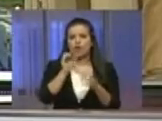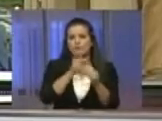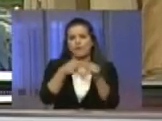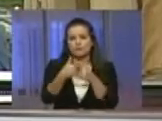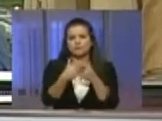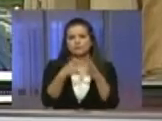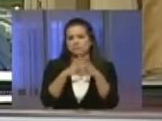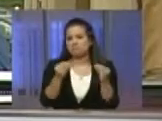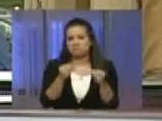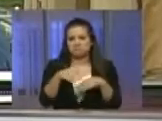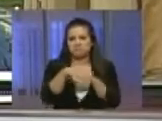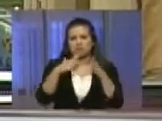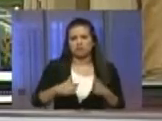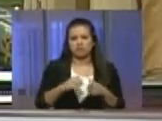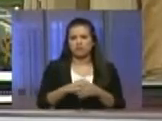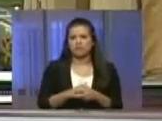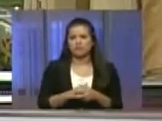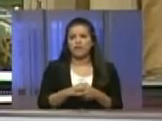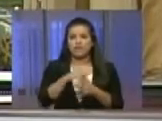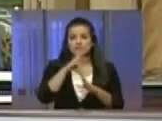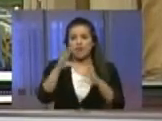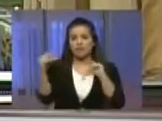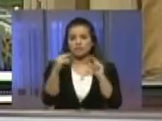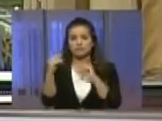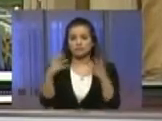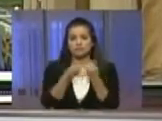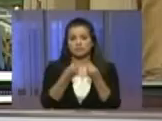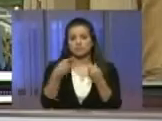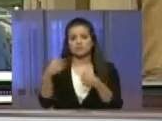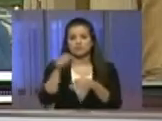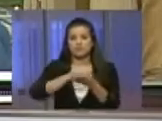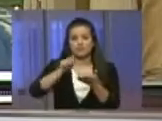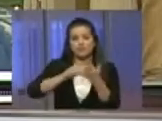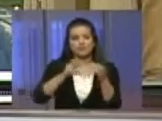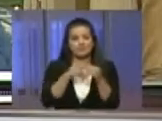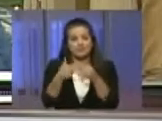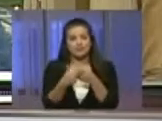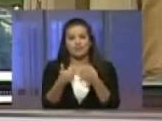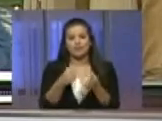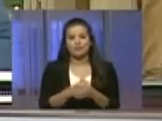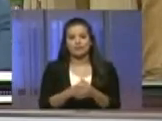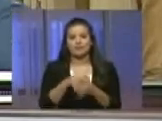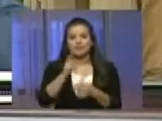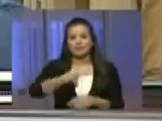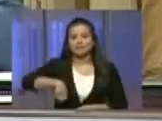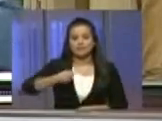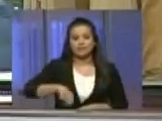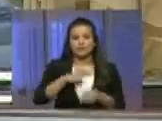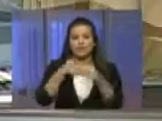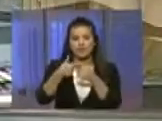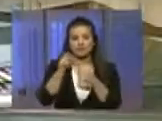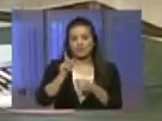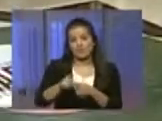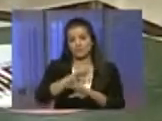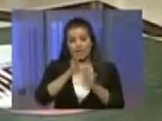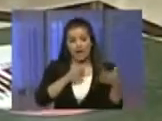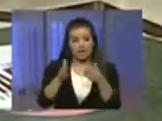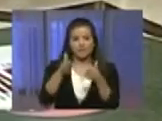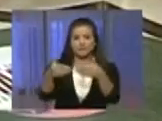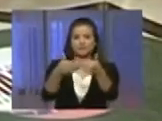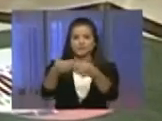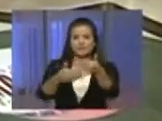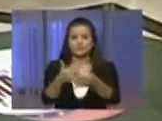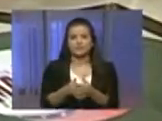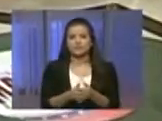nuestro ministro ulio conversado con el secretario general de OPEP con el presidente de OPEP y estamos en camino